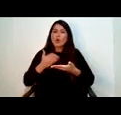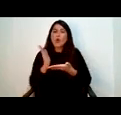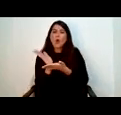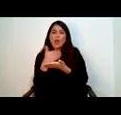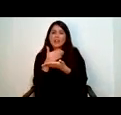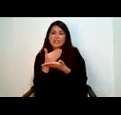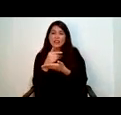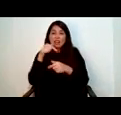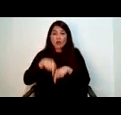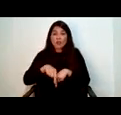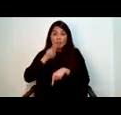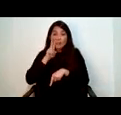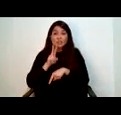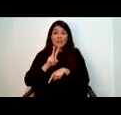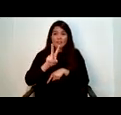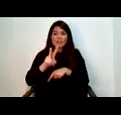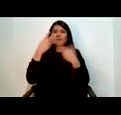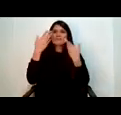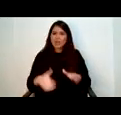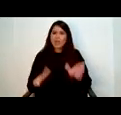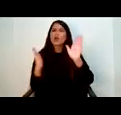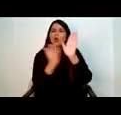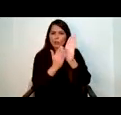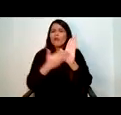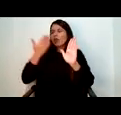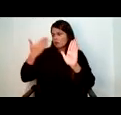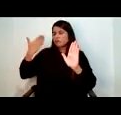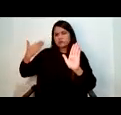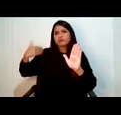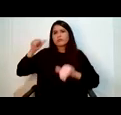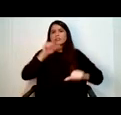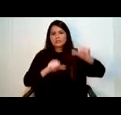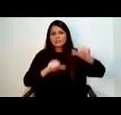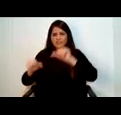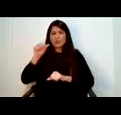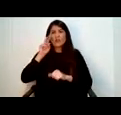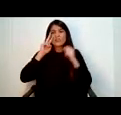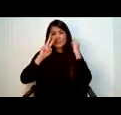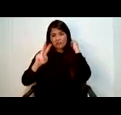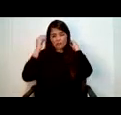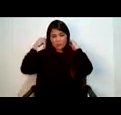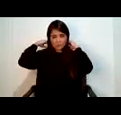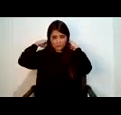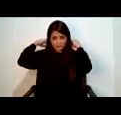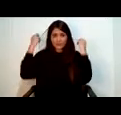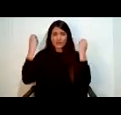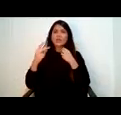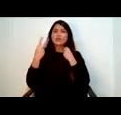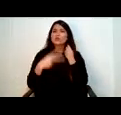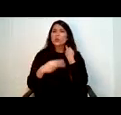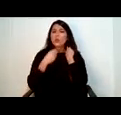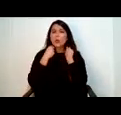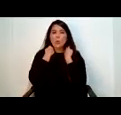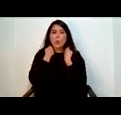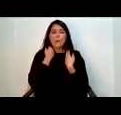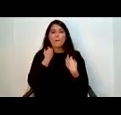ver hoy día han sido comprobadas científicamente y se ha visto de que su aplicación tiene